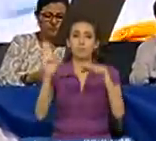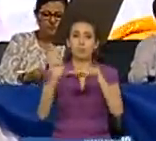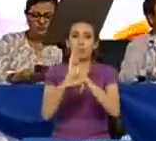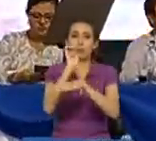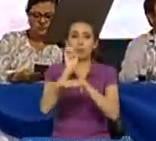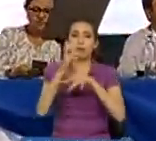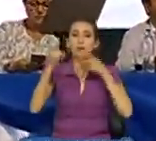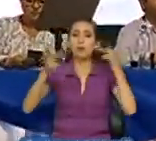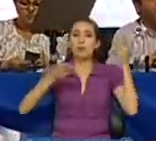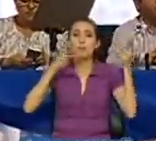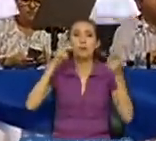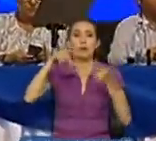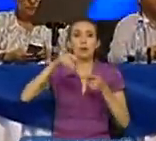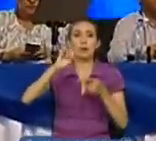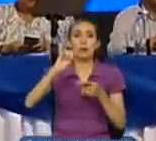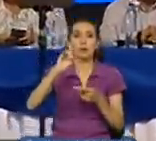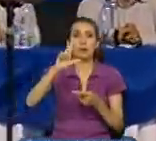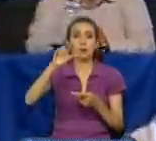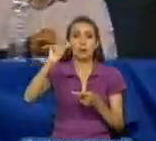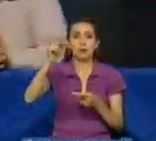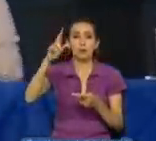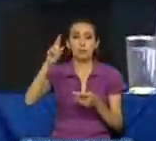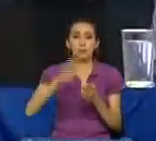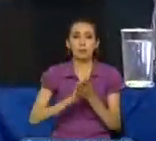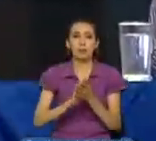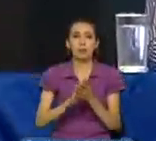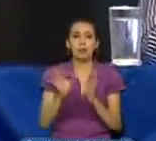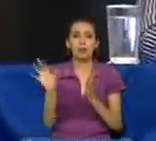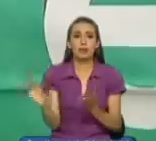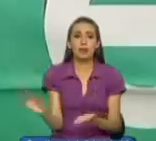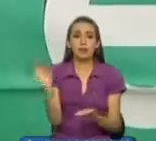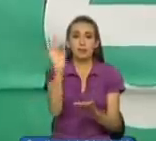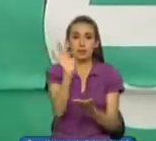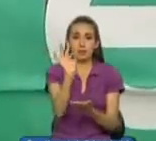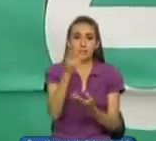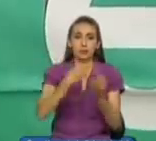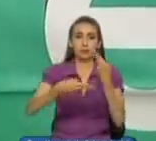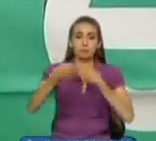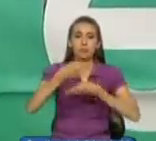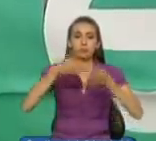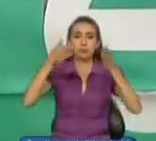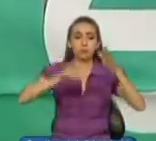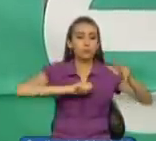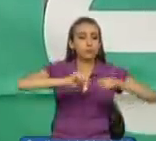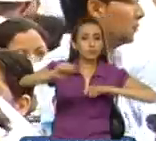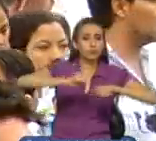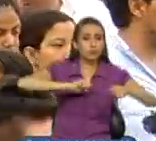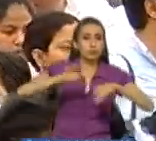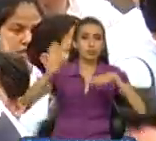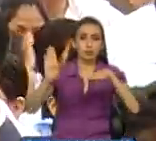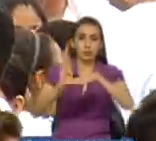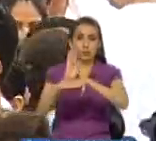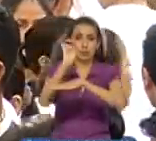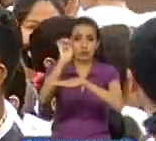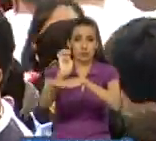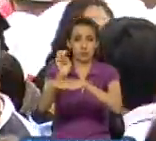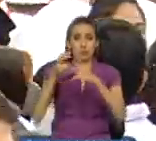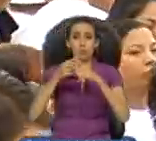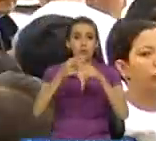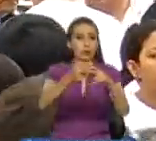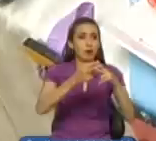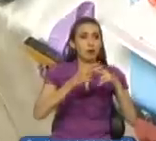pueblo Pilar angeta en representación de los comerciantes guayaquileños reconoció la gestión de Ban Ecuador a través de los créditos